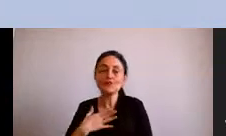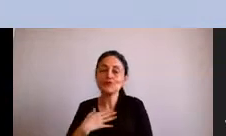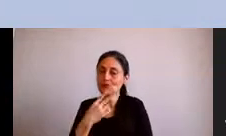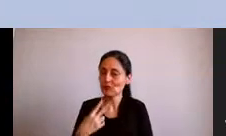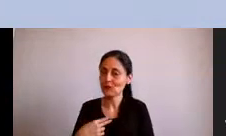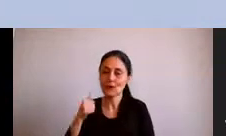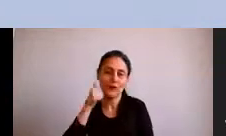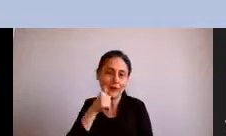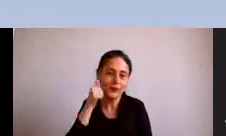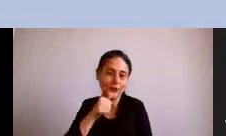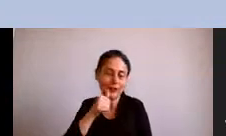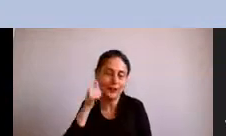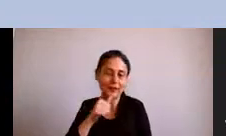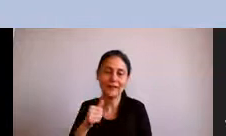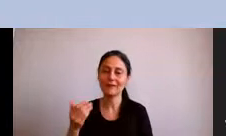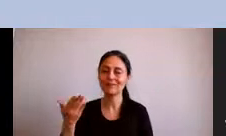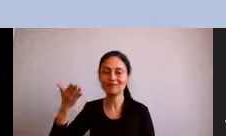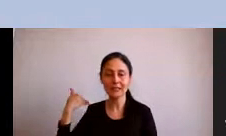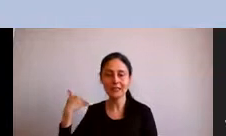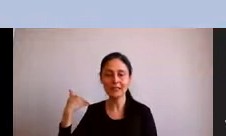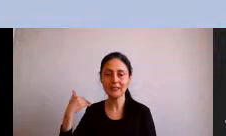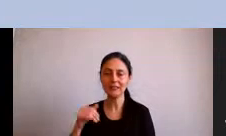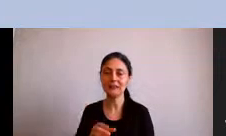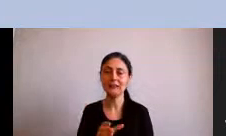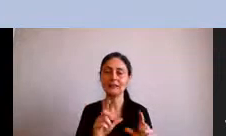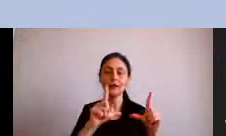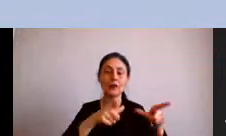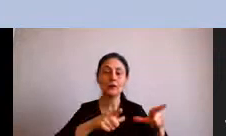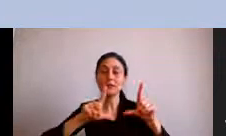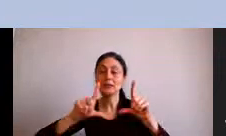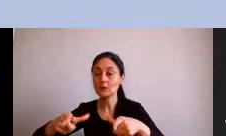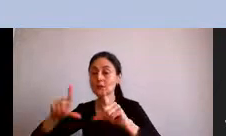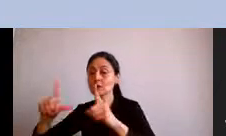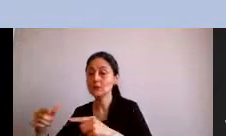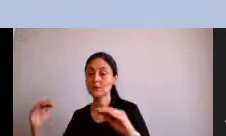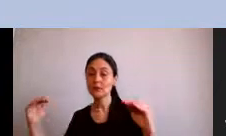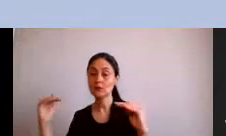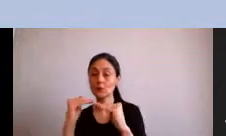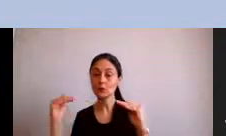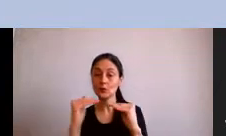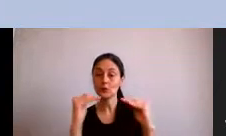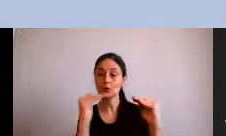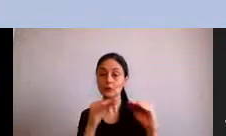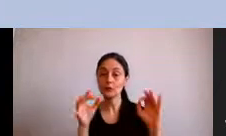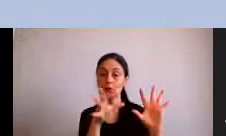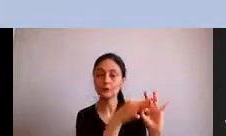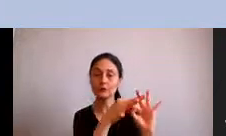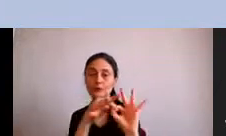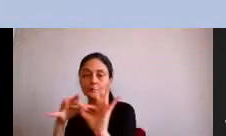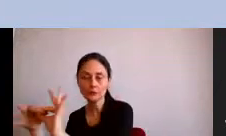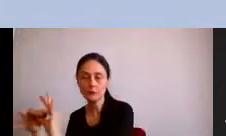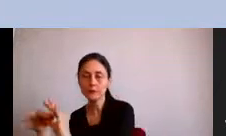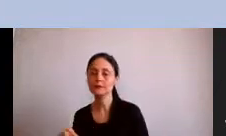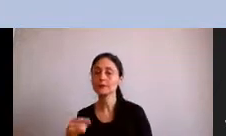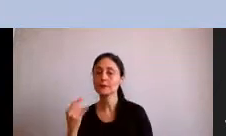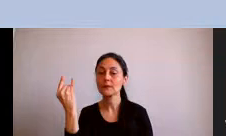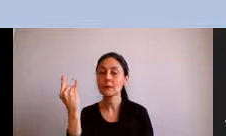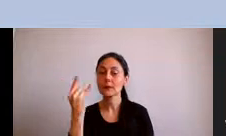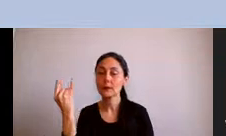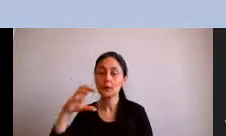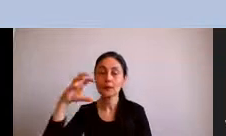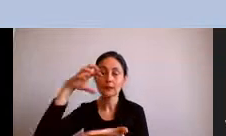antes estábamos oficina a oficina ahí con el área de imagenología y física médica, donde nuestros profesionales, y especialmente los que salen de la Universidad